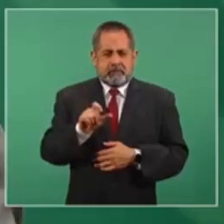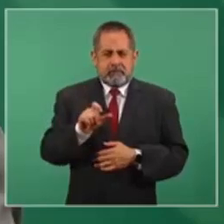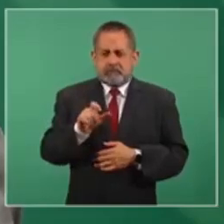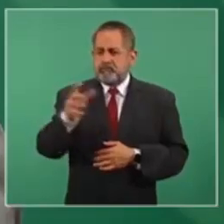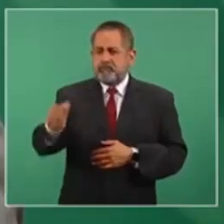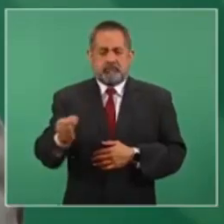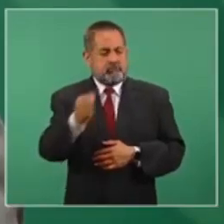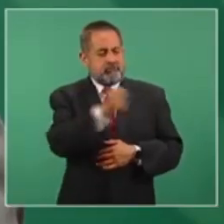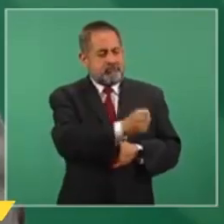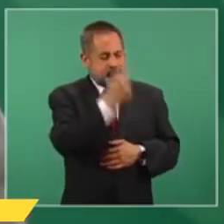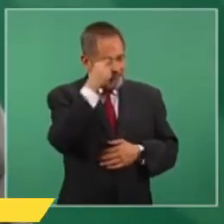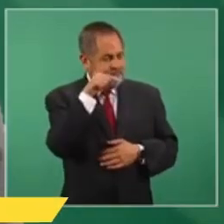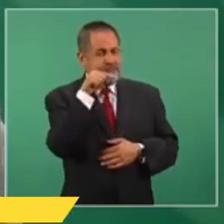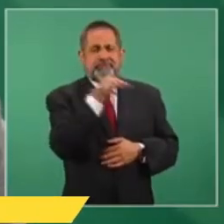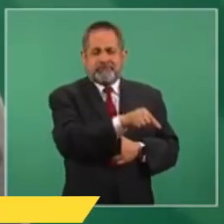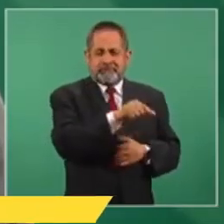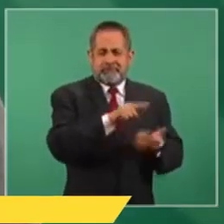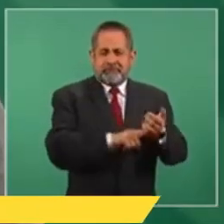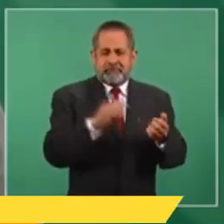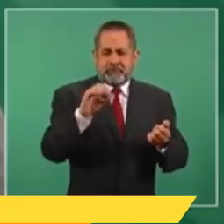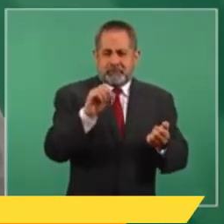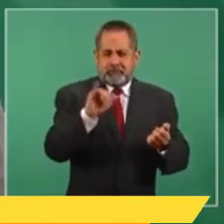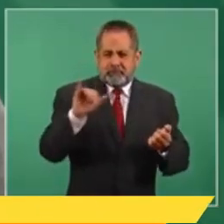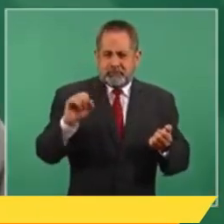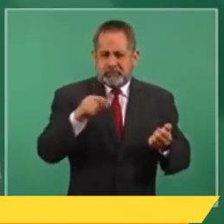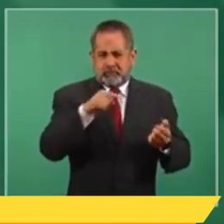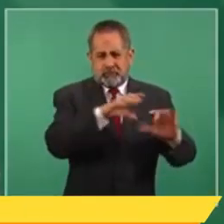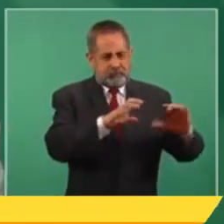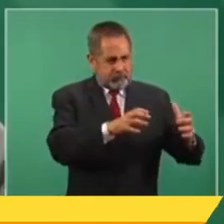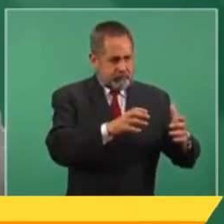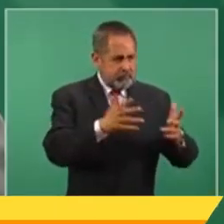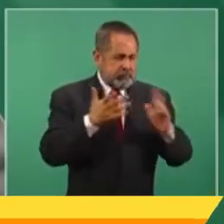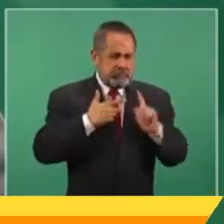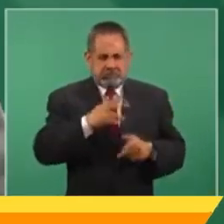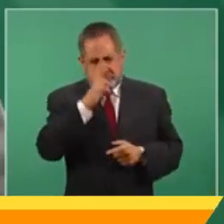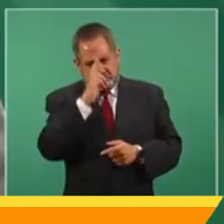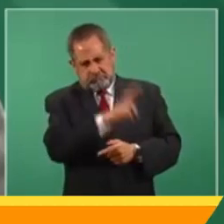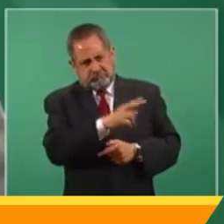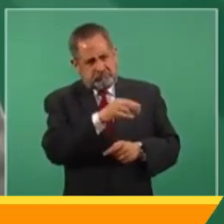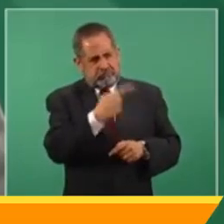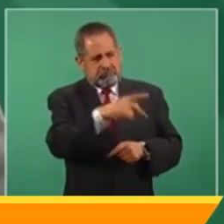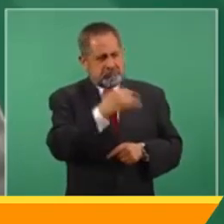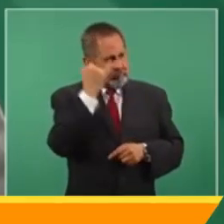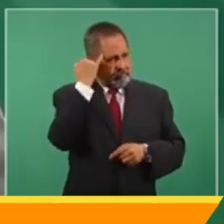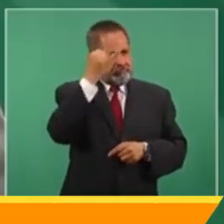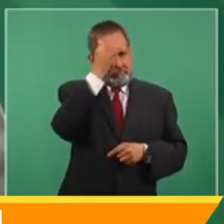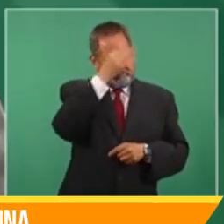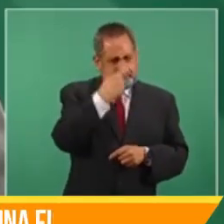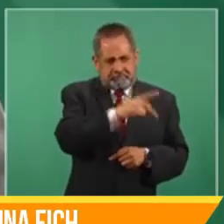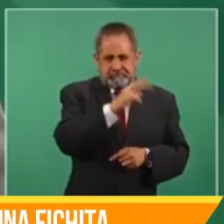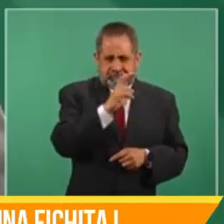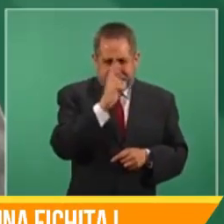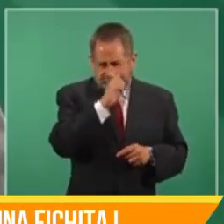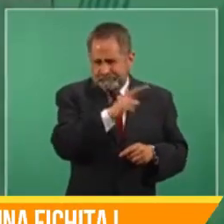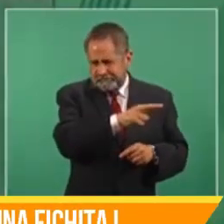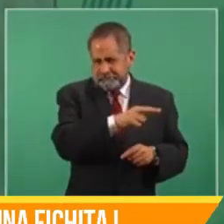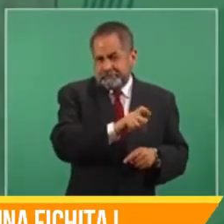ministro tiene un pensamiento conservador que se respeta, pero